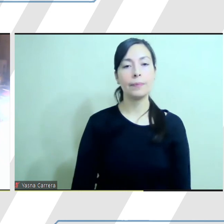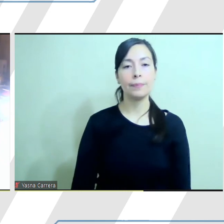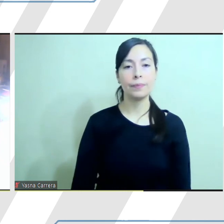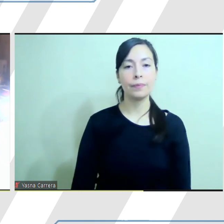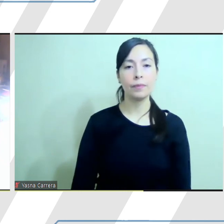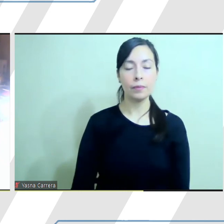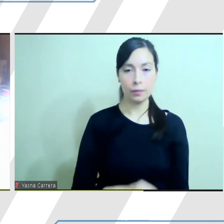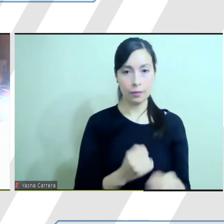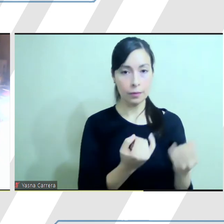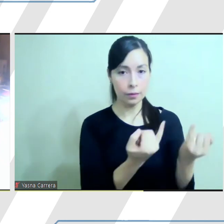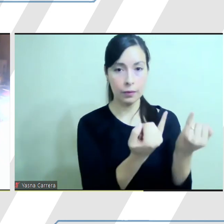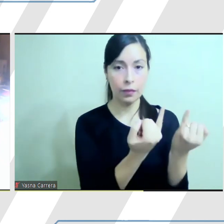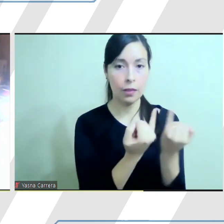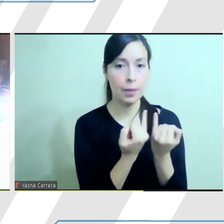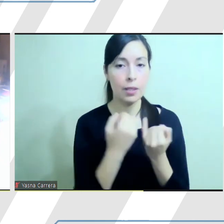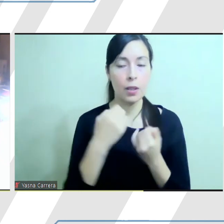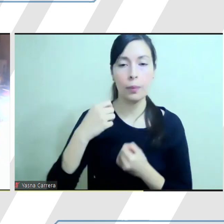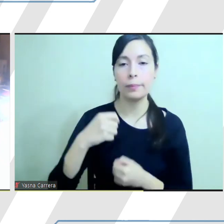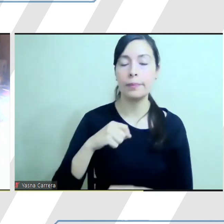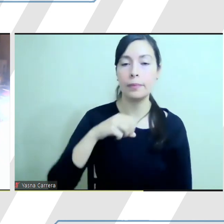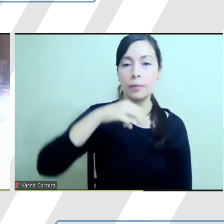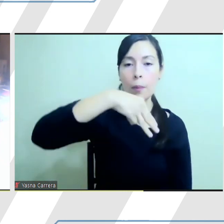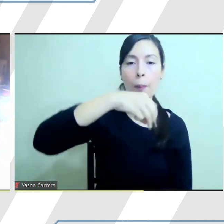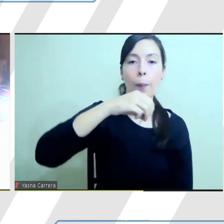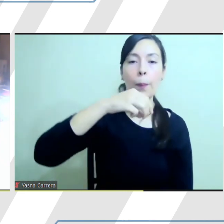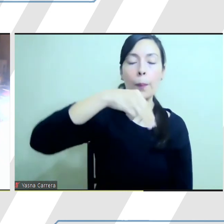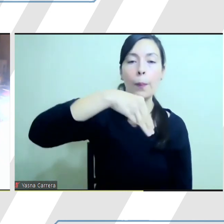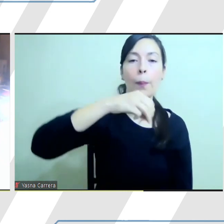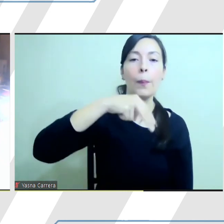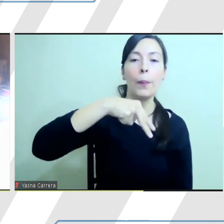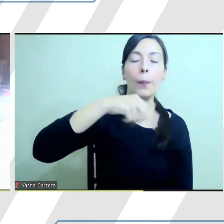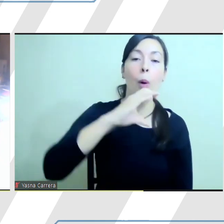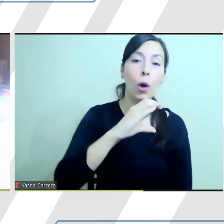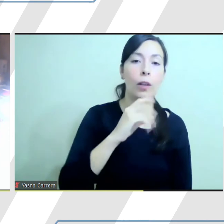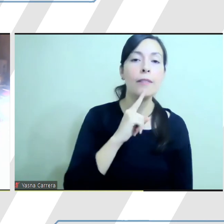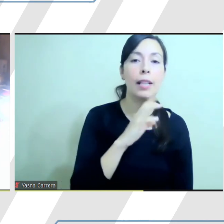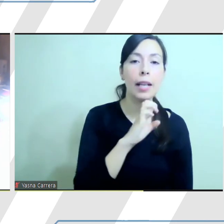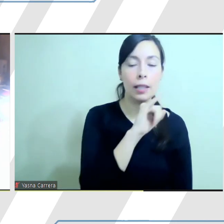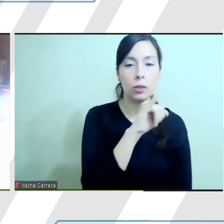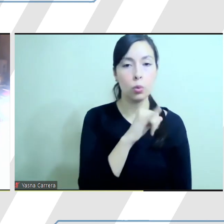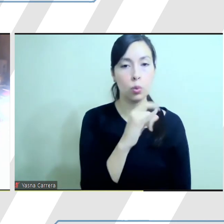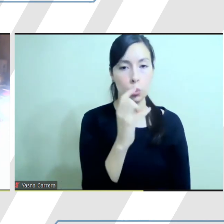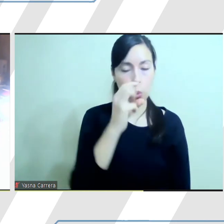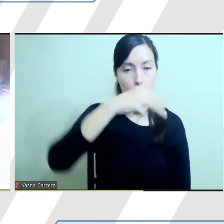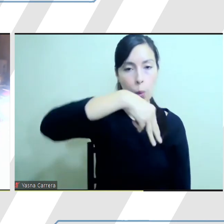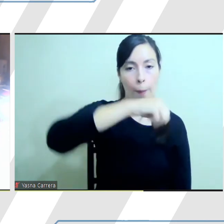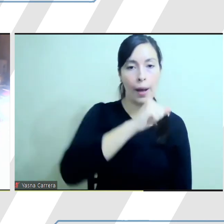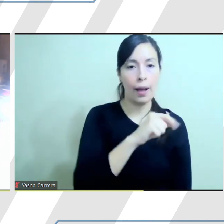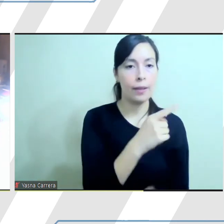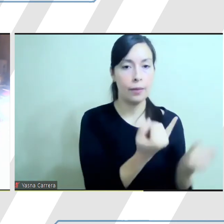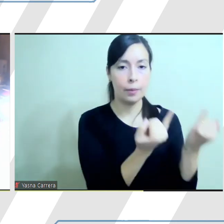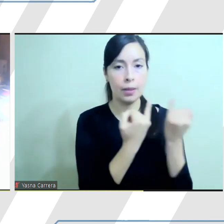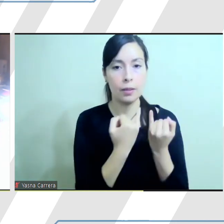del observatorio Moctezuma, permitió la ubicación de los telescopios ubicados en el Paranal.